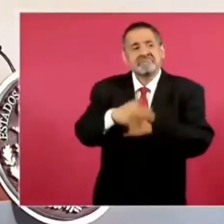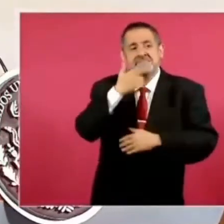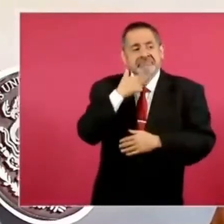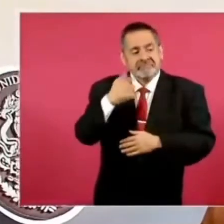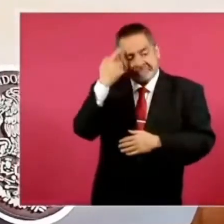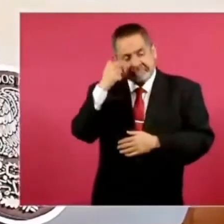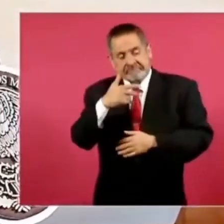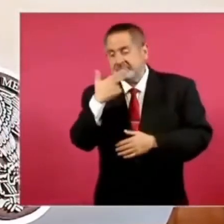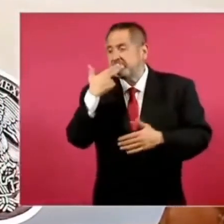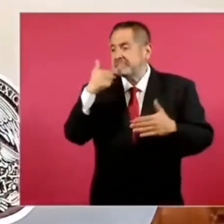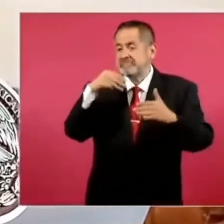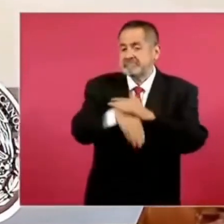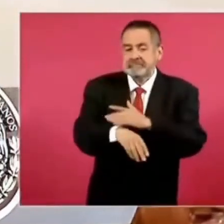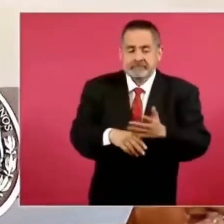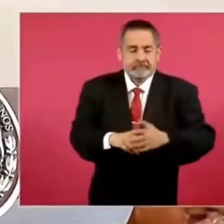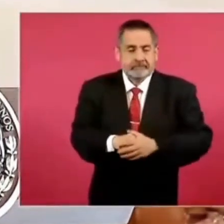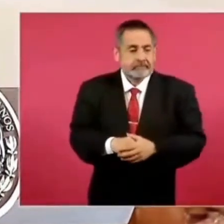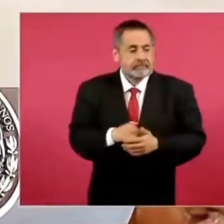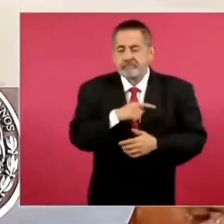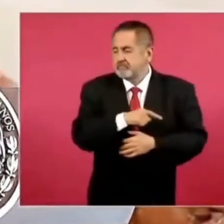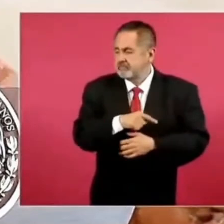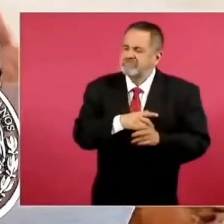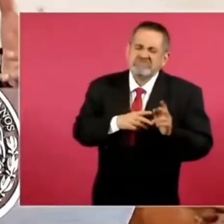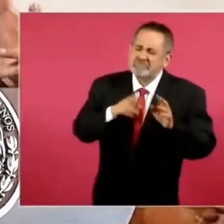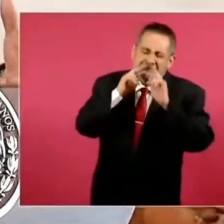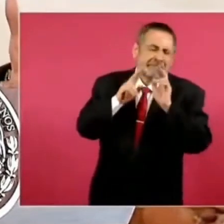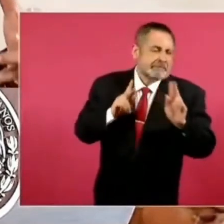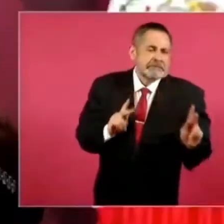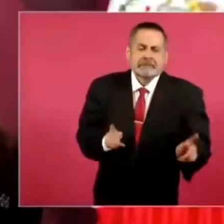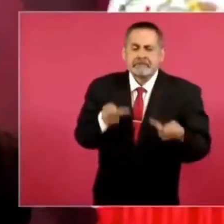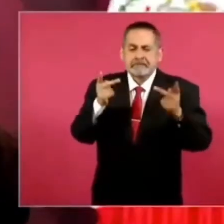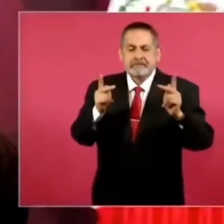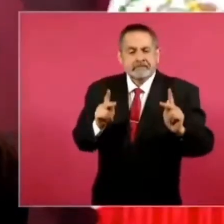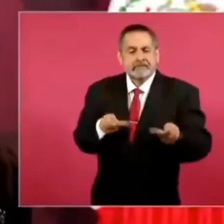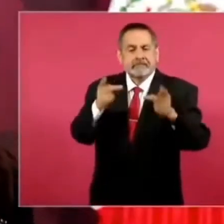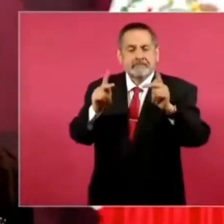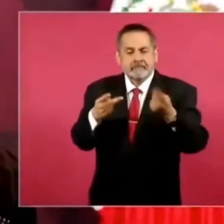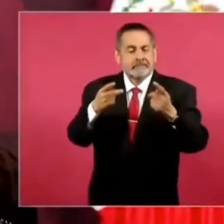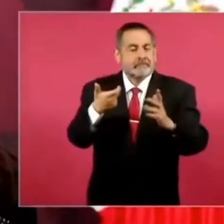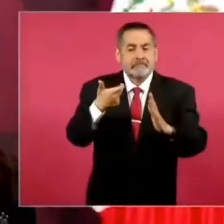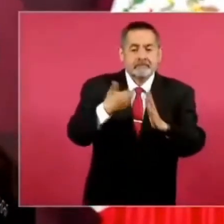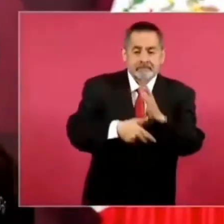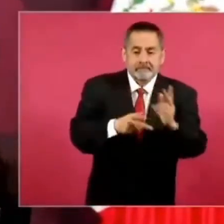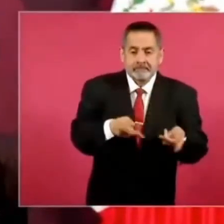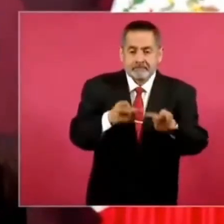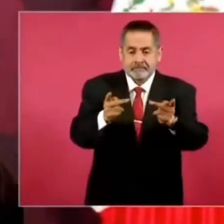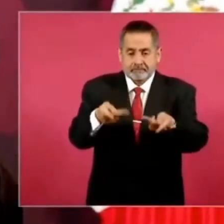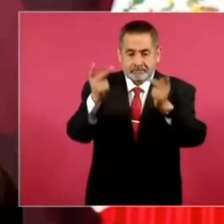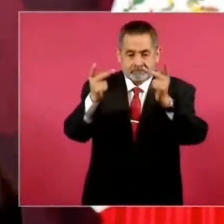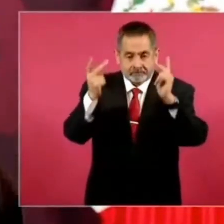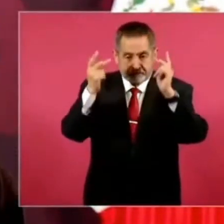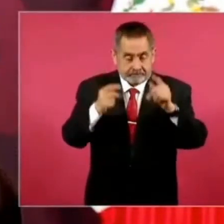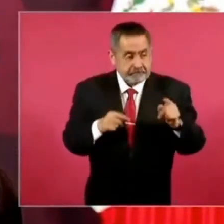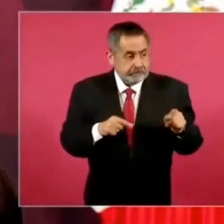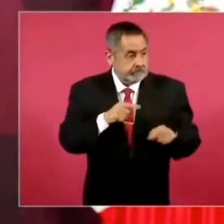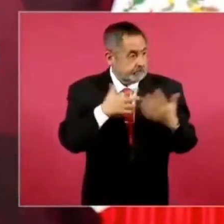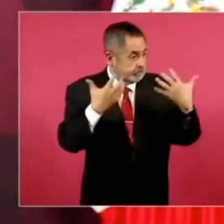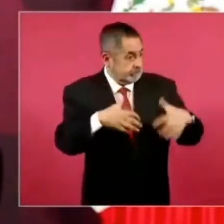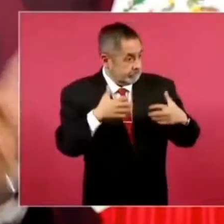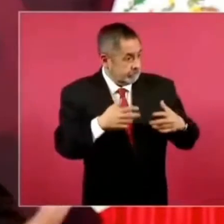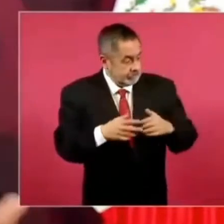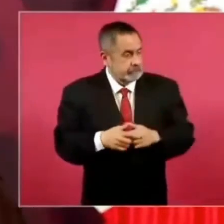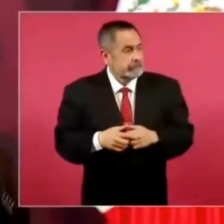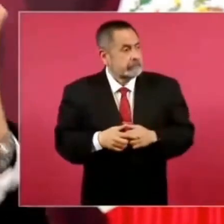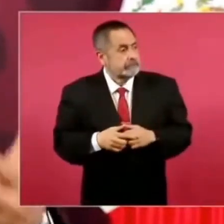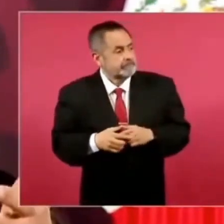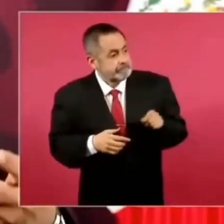obsoletas, entonces empiezan a bajar de precio y las empiezan a